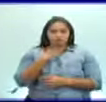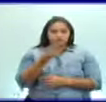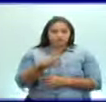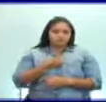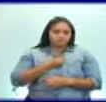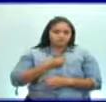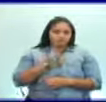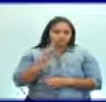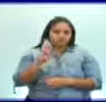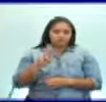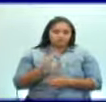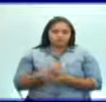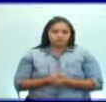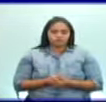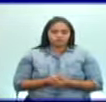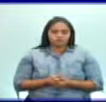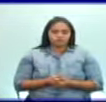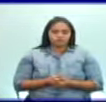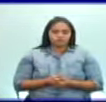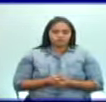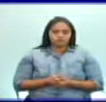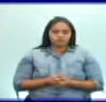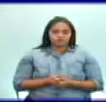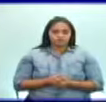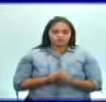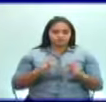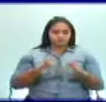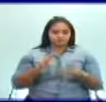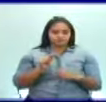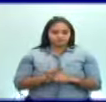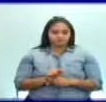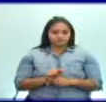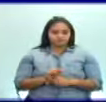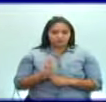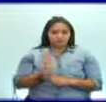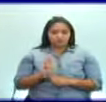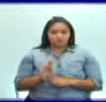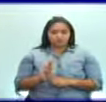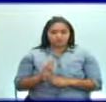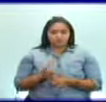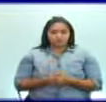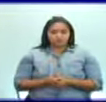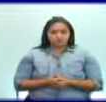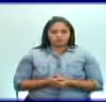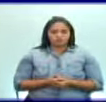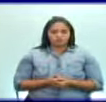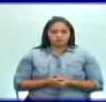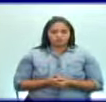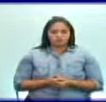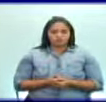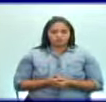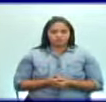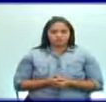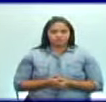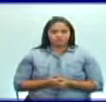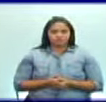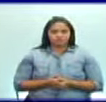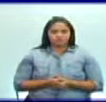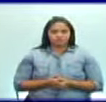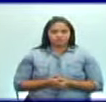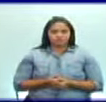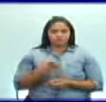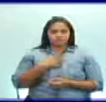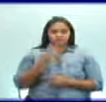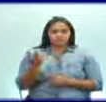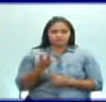Coincide con el valor de la asíntota. Miren, observen bien. Repito, el valor de B coincide con la asíntota. ¿Ya? Tenemos un par ordenado